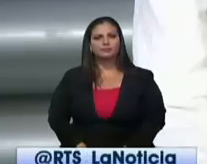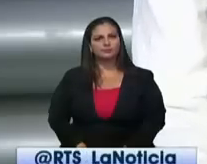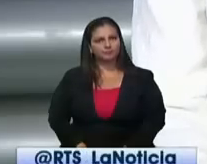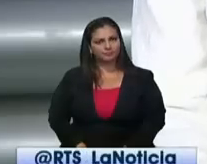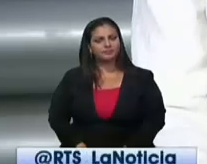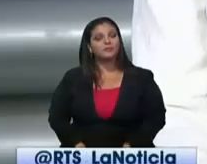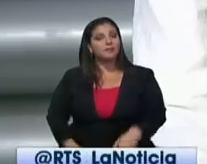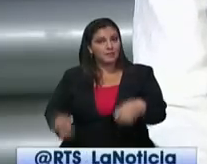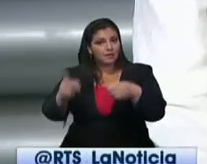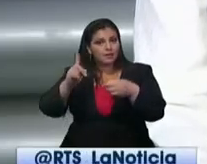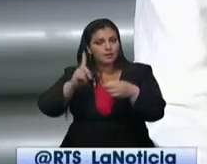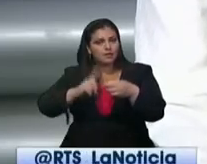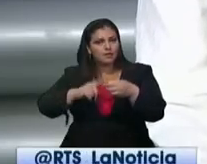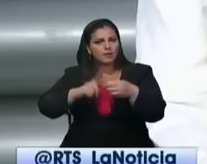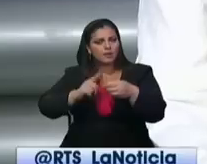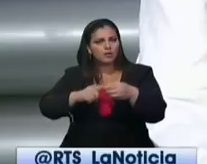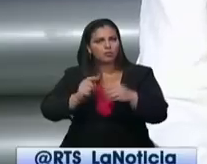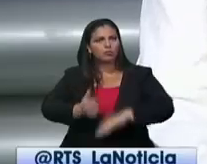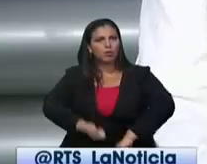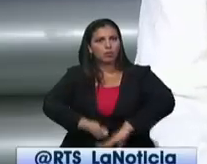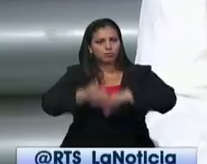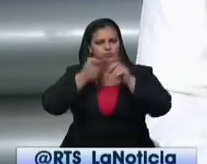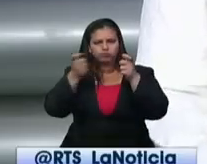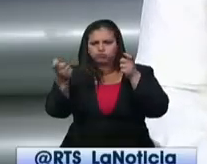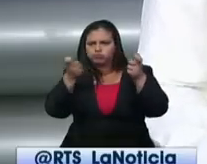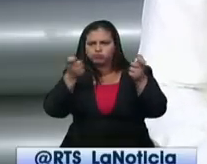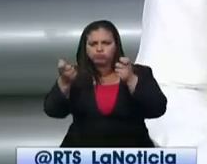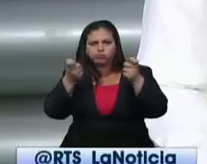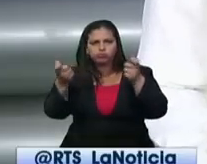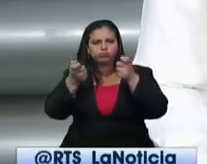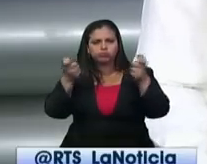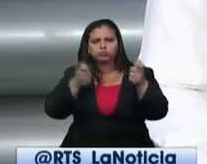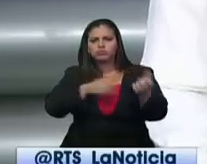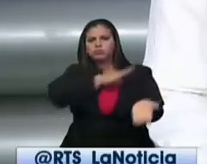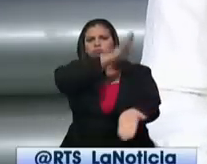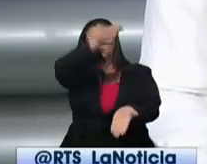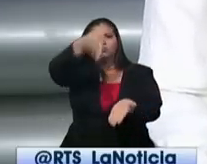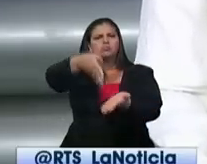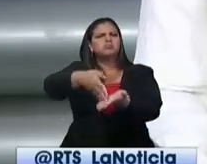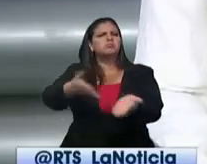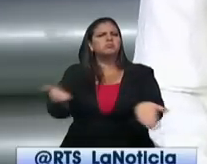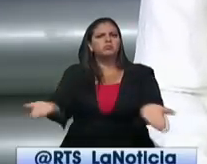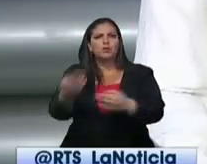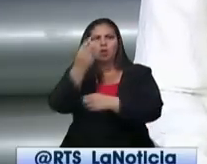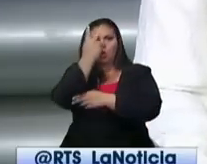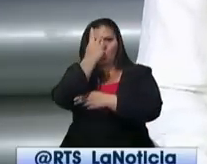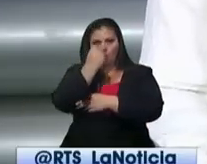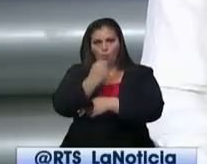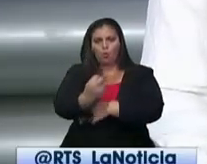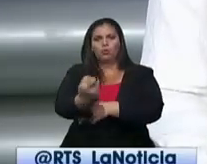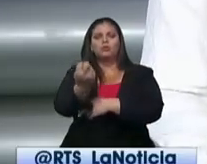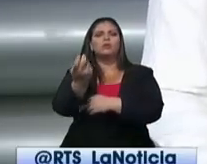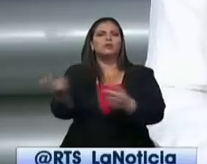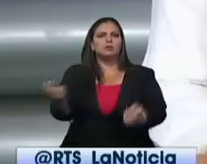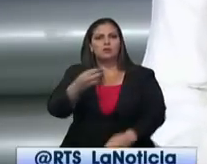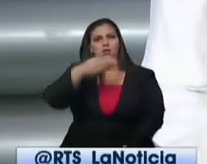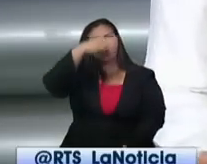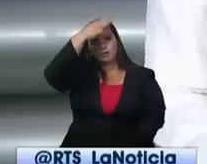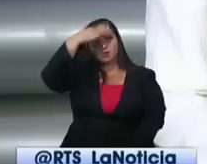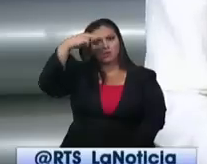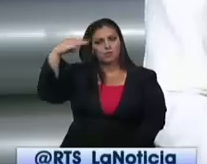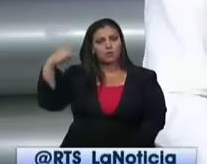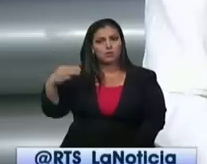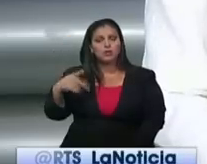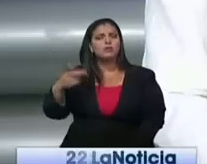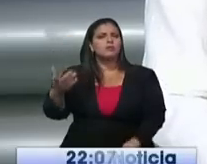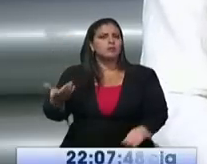Autoridades de control ejecutaron por tercera ocasión los operativos sobre el mal uso de hostales, residenciales y hoteles ubicados en el centro histórico de Quito. En medio